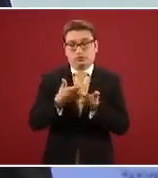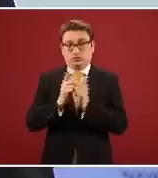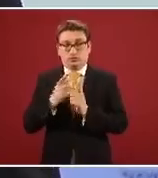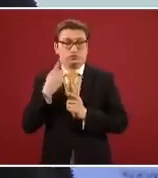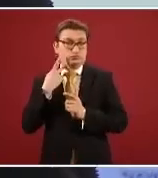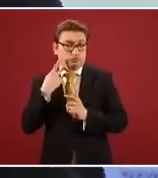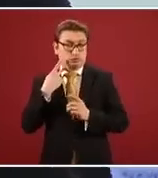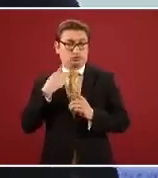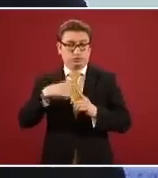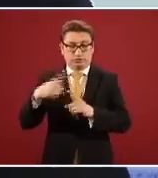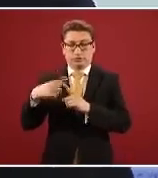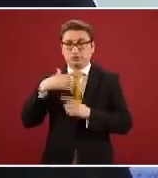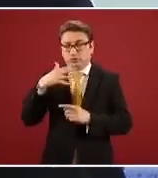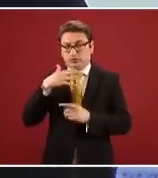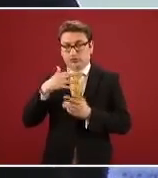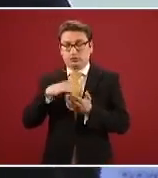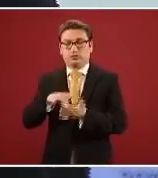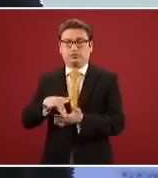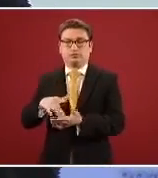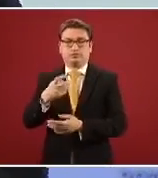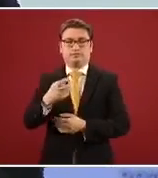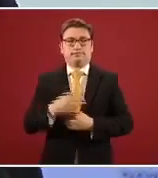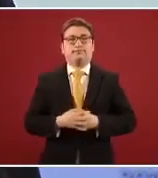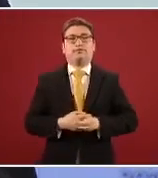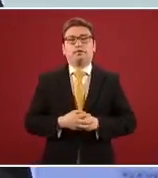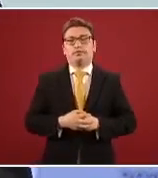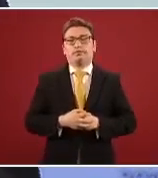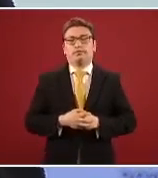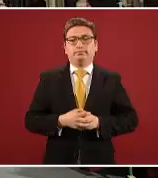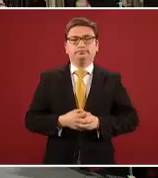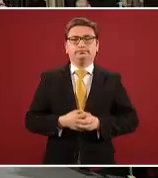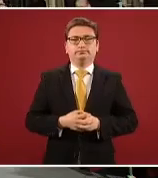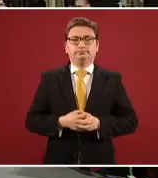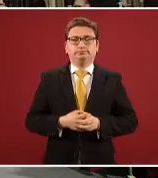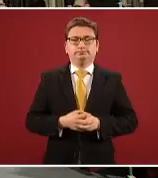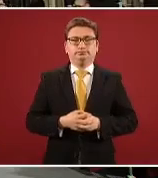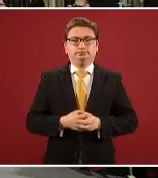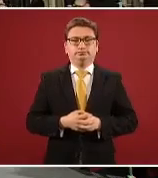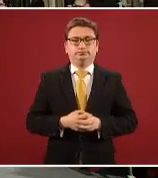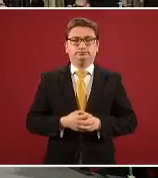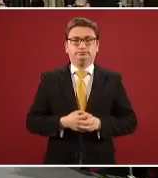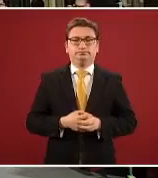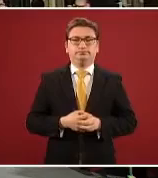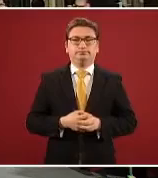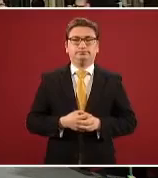corrupción política, como temas vinculados con los grupos delictivos. Por otro